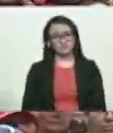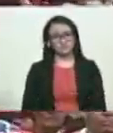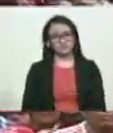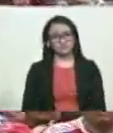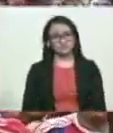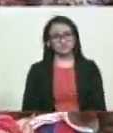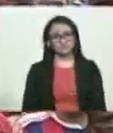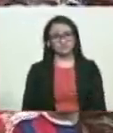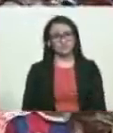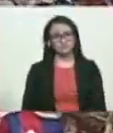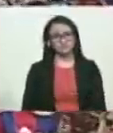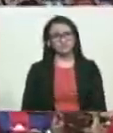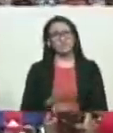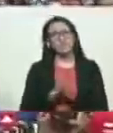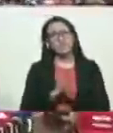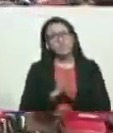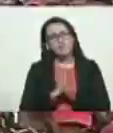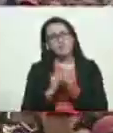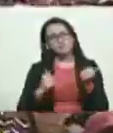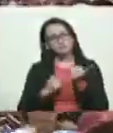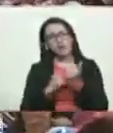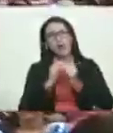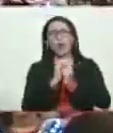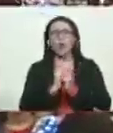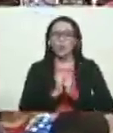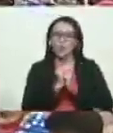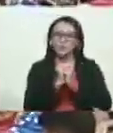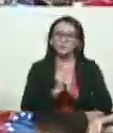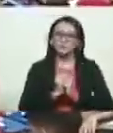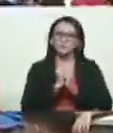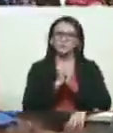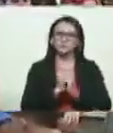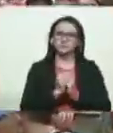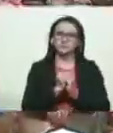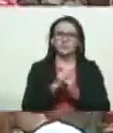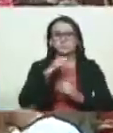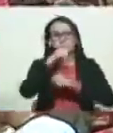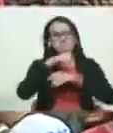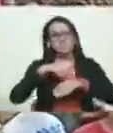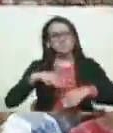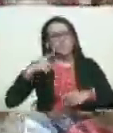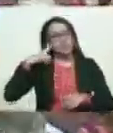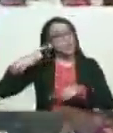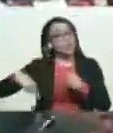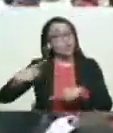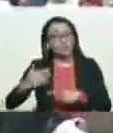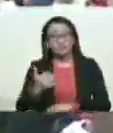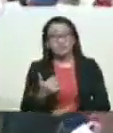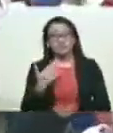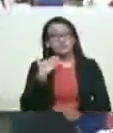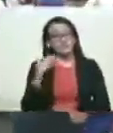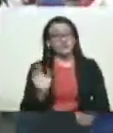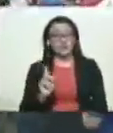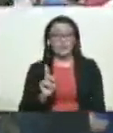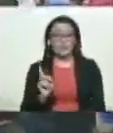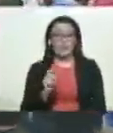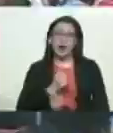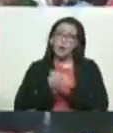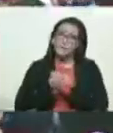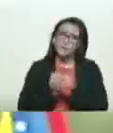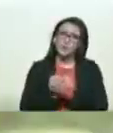y necesito de su oración también de sus bendiciones diarias de su